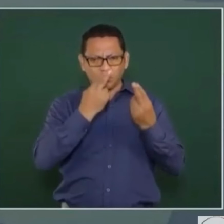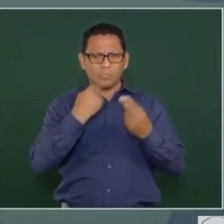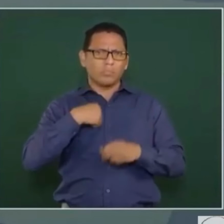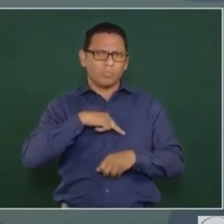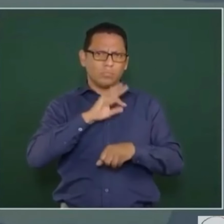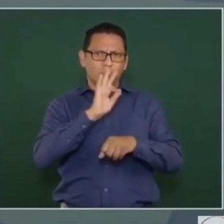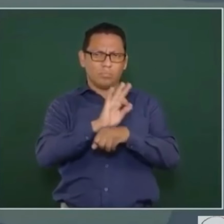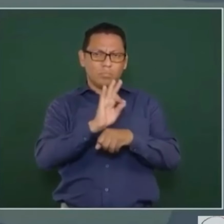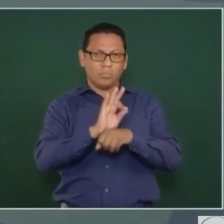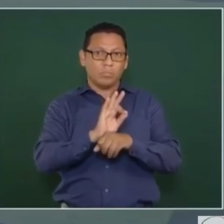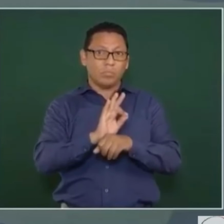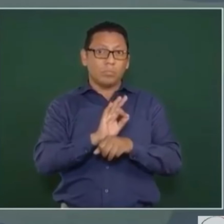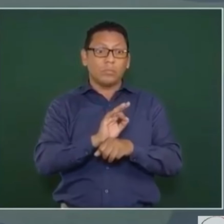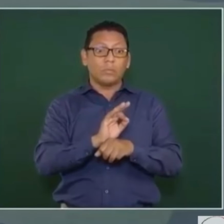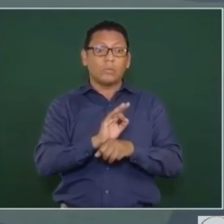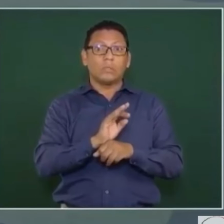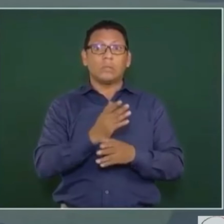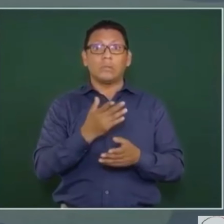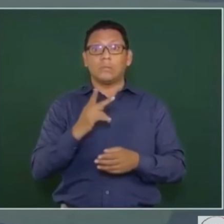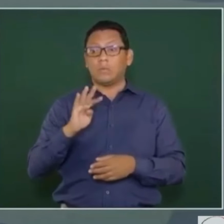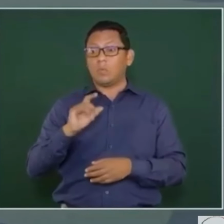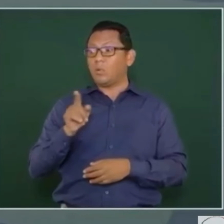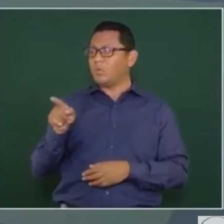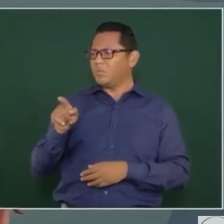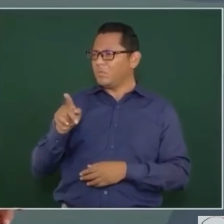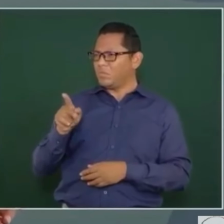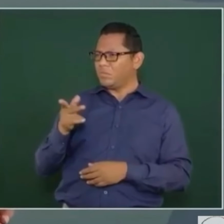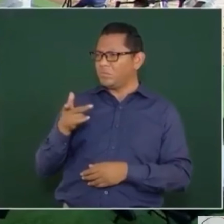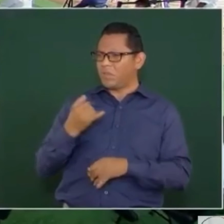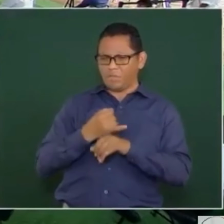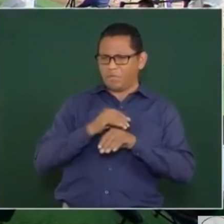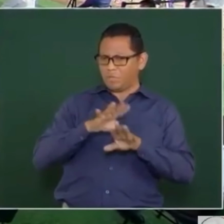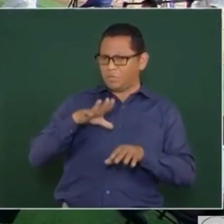No sé qué información tenga Pablo sobre eso, que quiera